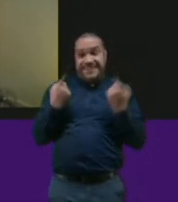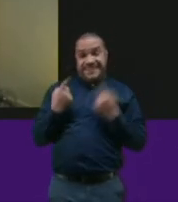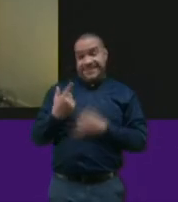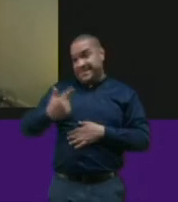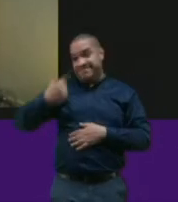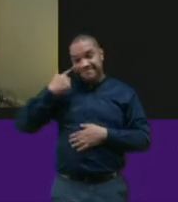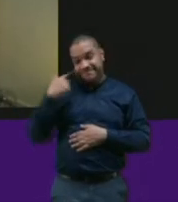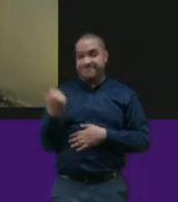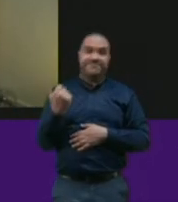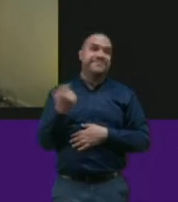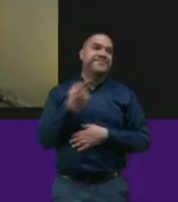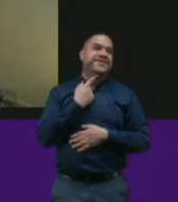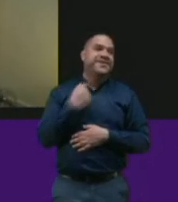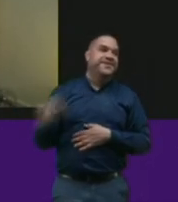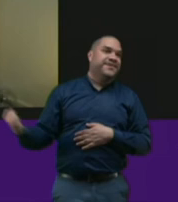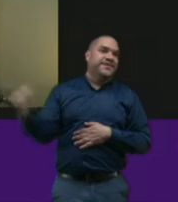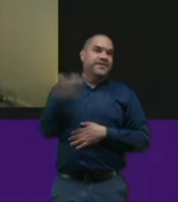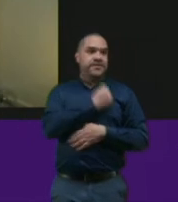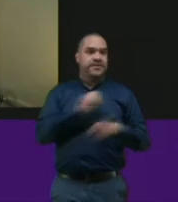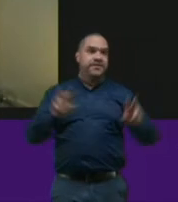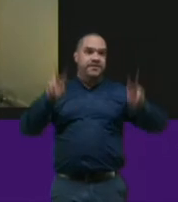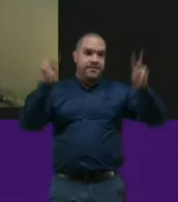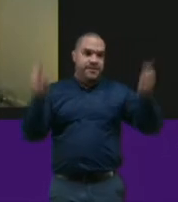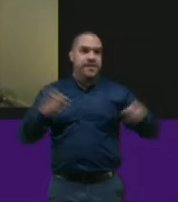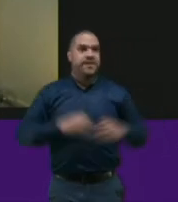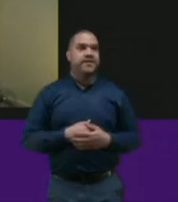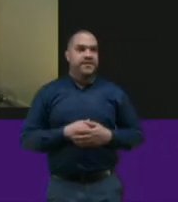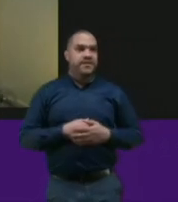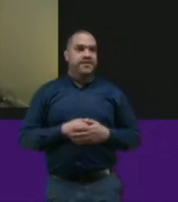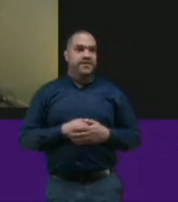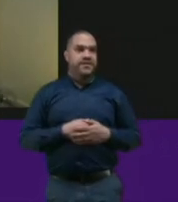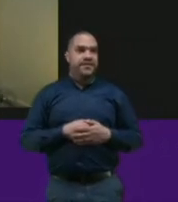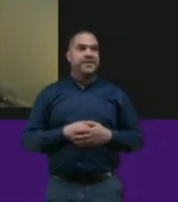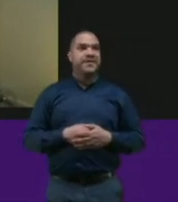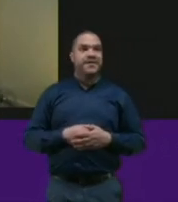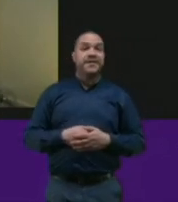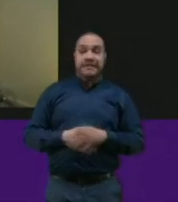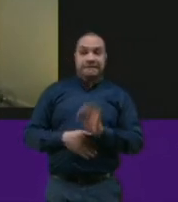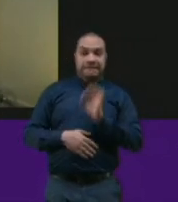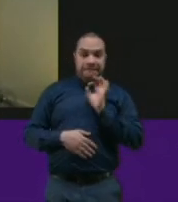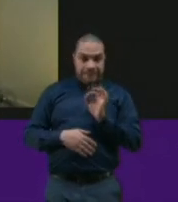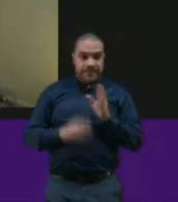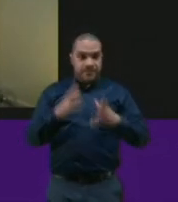Amo. Para ti también. Amo. No. Y espérate, ¿listo? Un segundo. La verdad es que